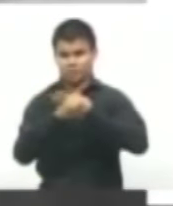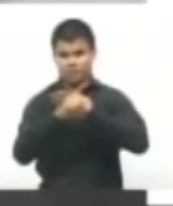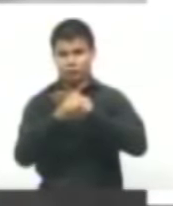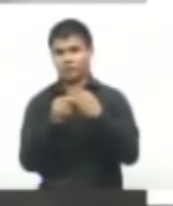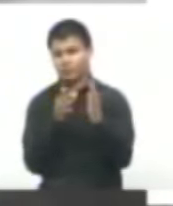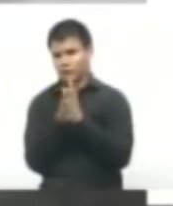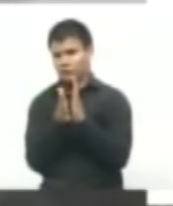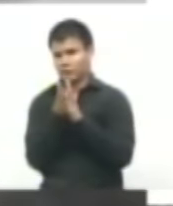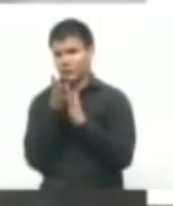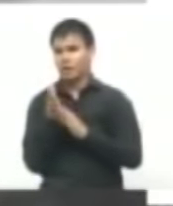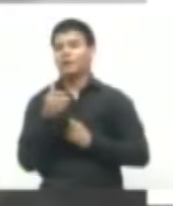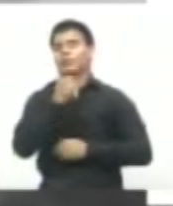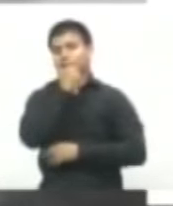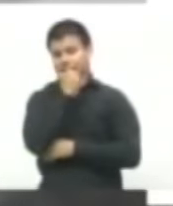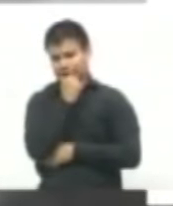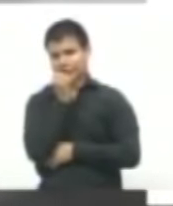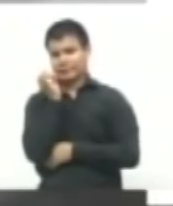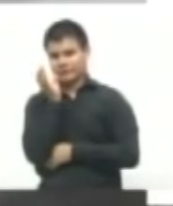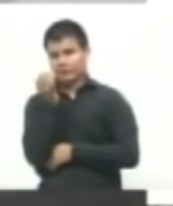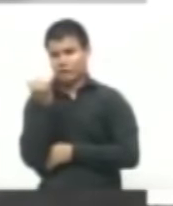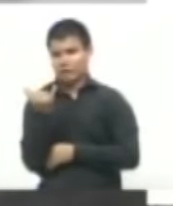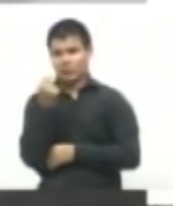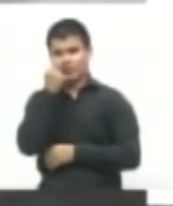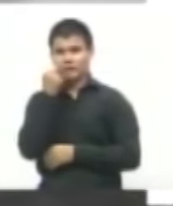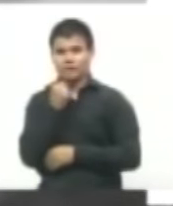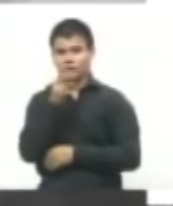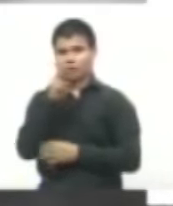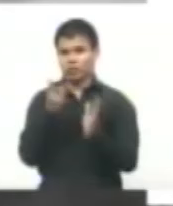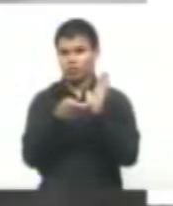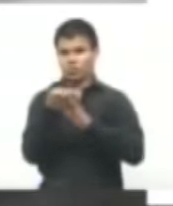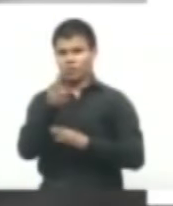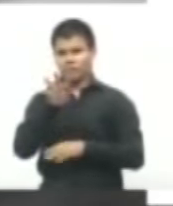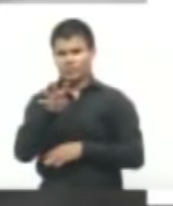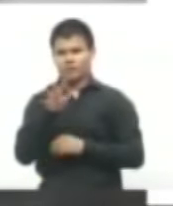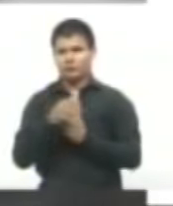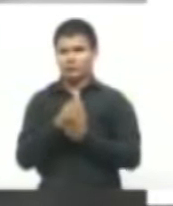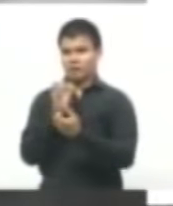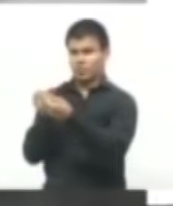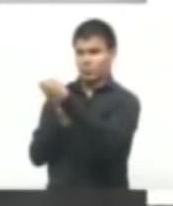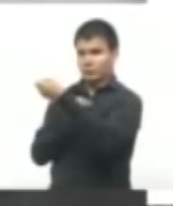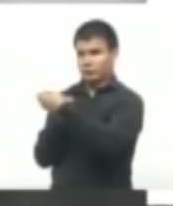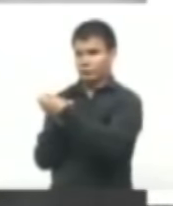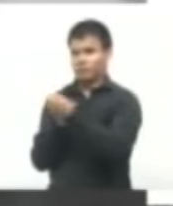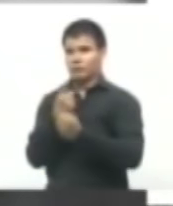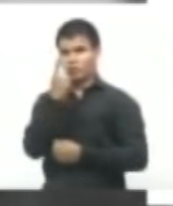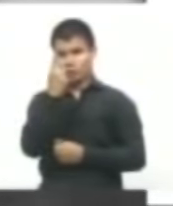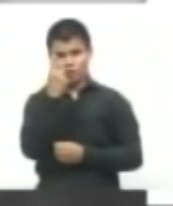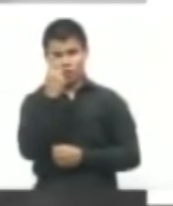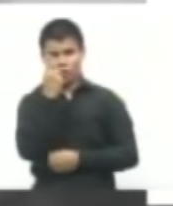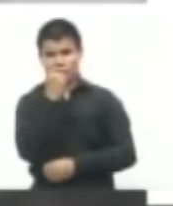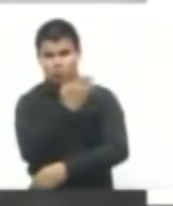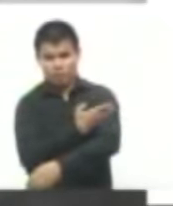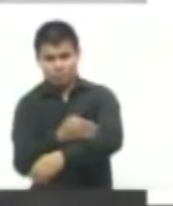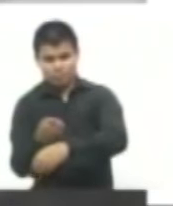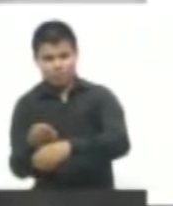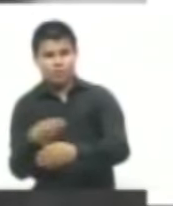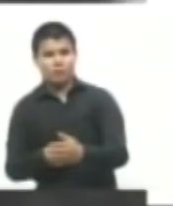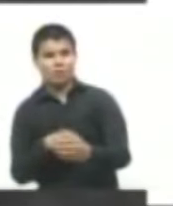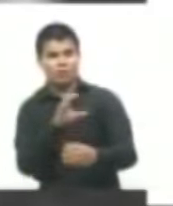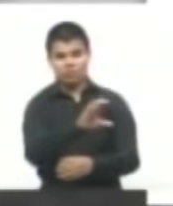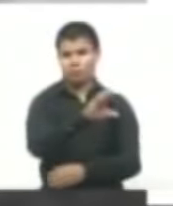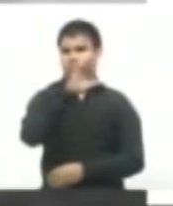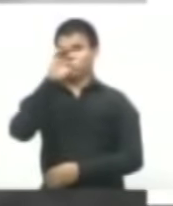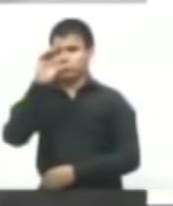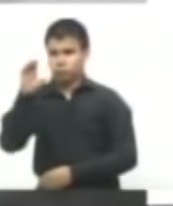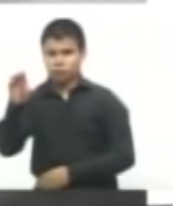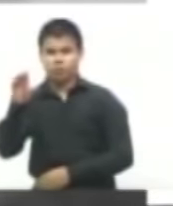Odebrecht también le dio $1 millón a la campaña de Santos en 2014, o sea, están equilibrados, $1 millón para Zuluaga, $1 millón para Santos. En ambos